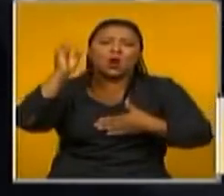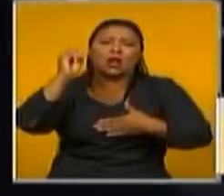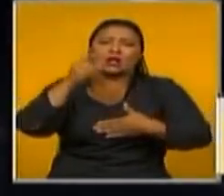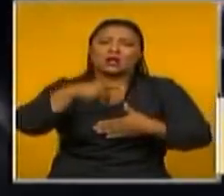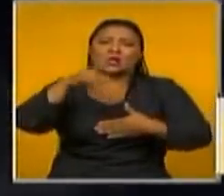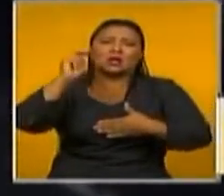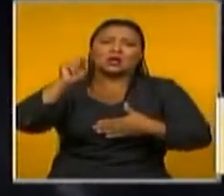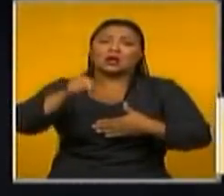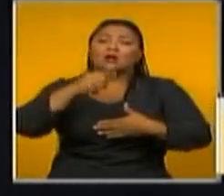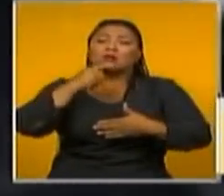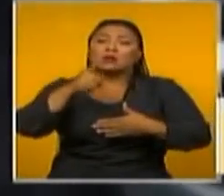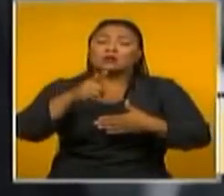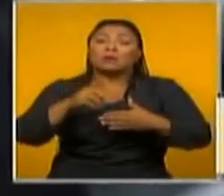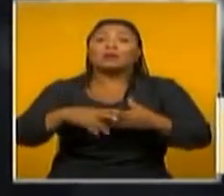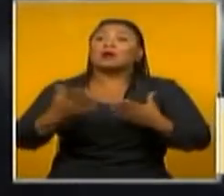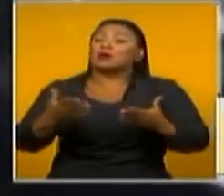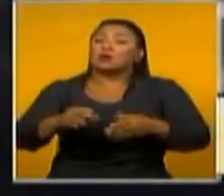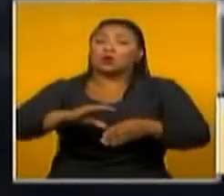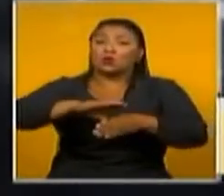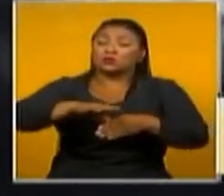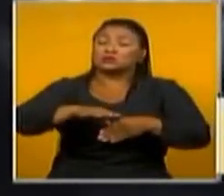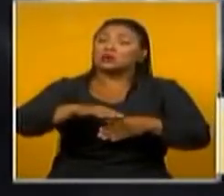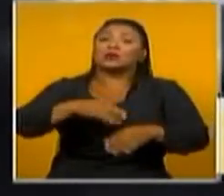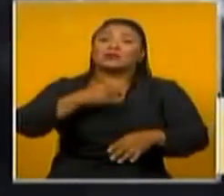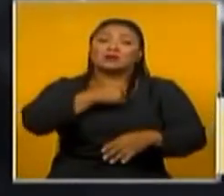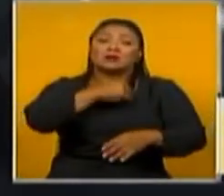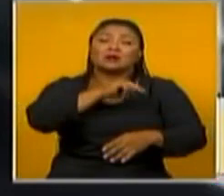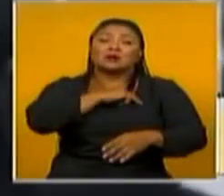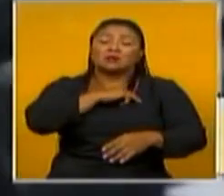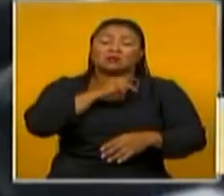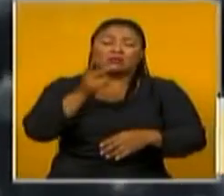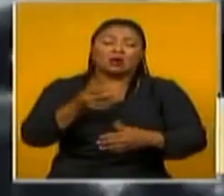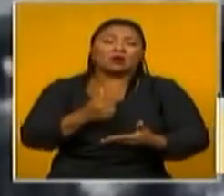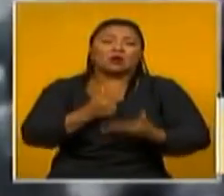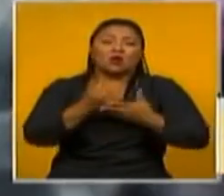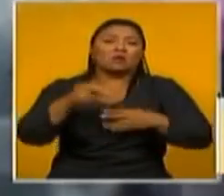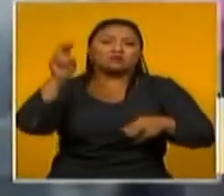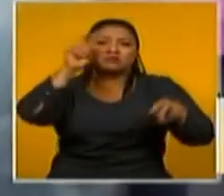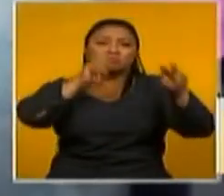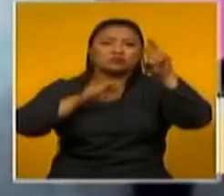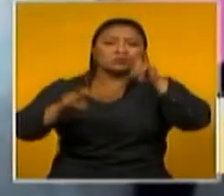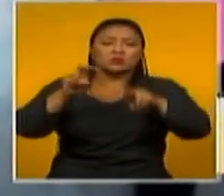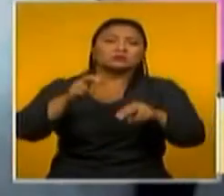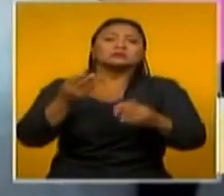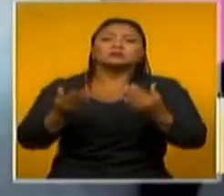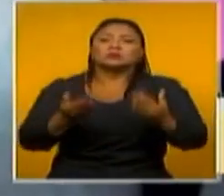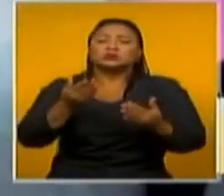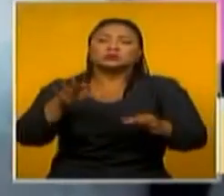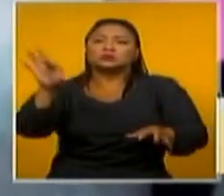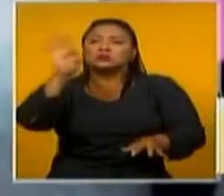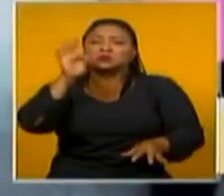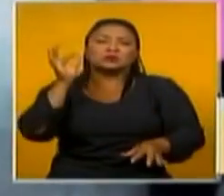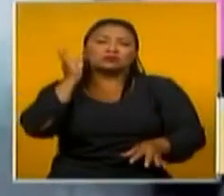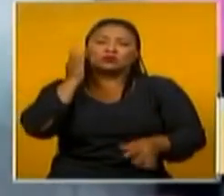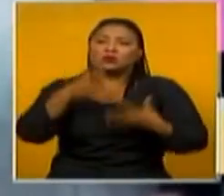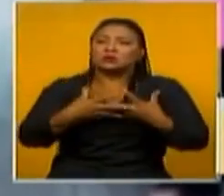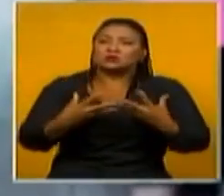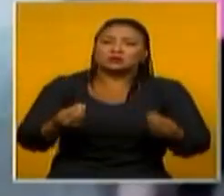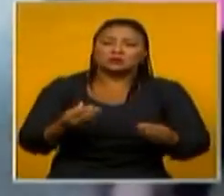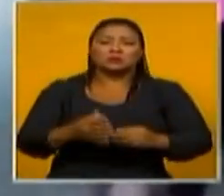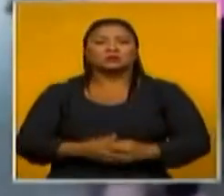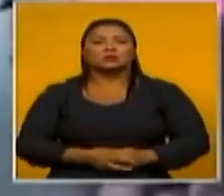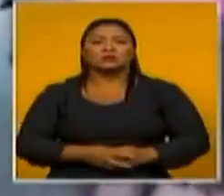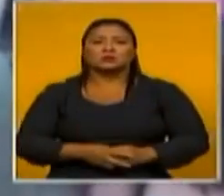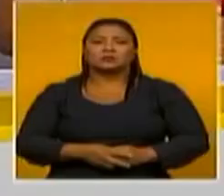Asimismo, el consulado de España en Cusco, Perú, está haciendo todos los esfuerzos posibles para encontrarla.